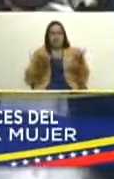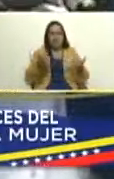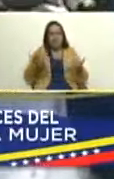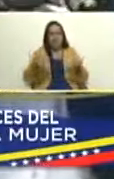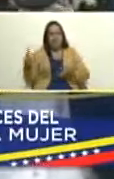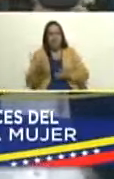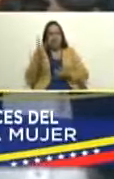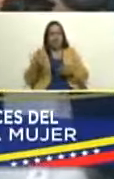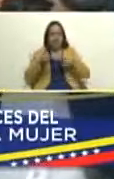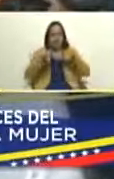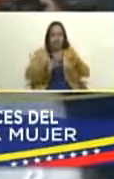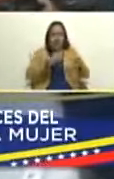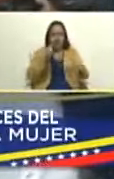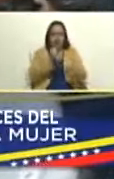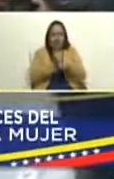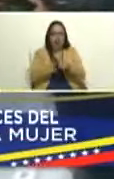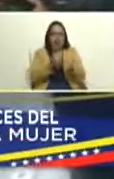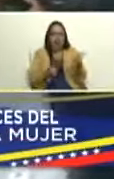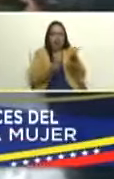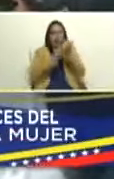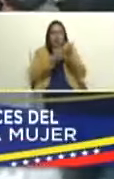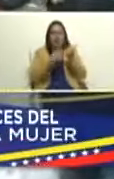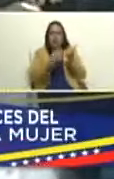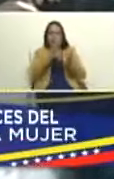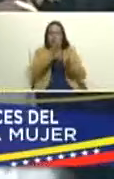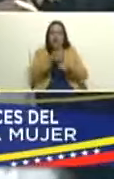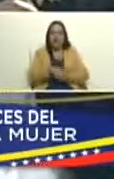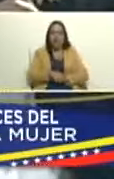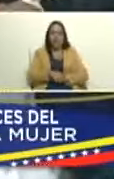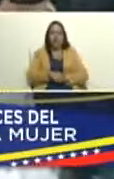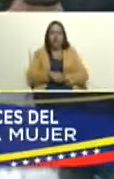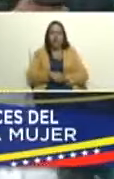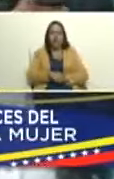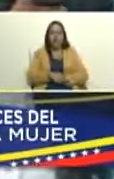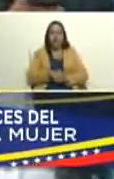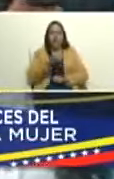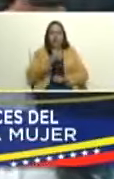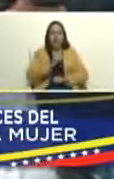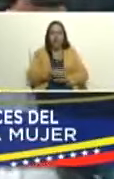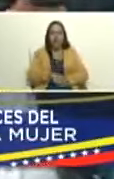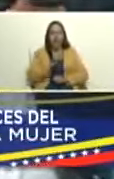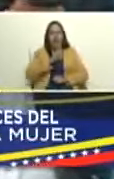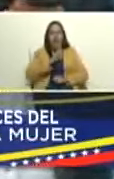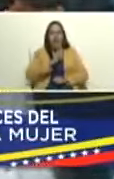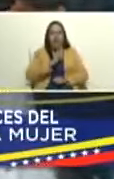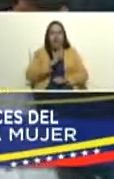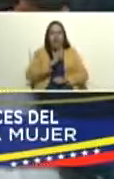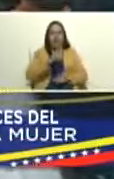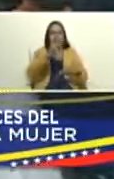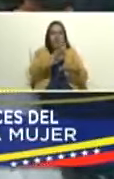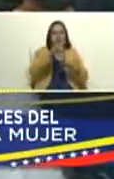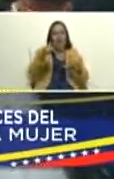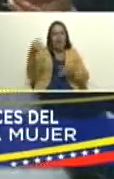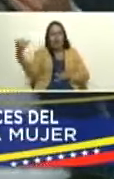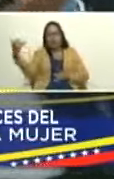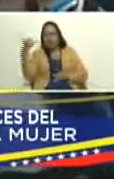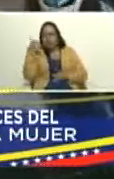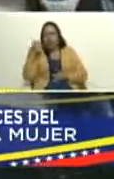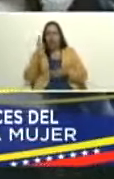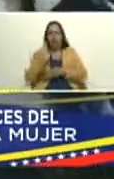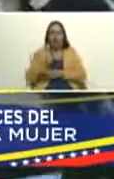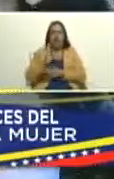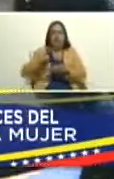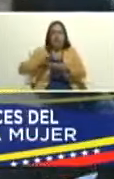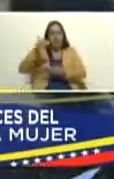segundo crédito. Mi primer crédito, aunque son los mismos bancos, ¿verdad? Era Bicentenario. Y ahorita pues me llamó el Banco del Tesoro y estoy